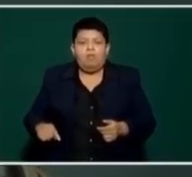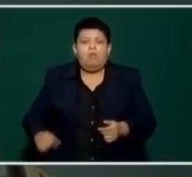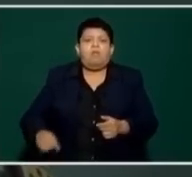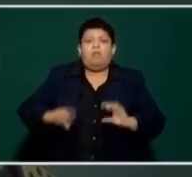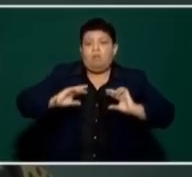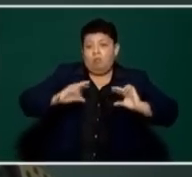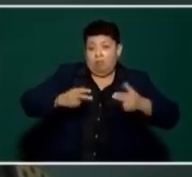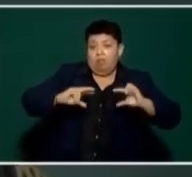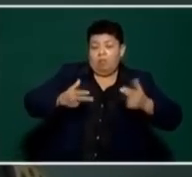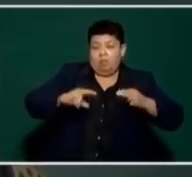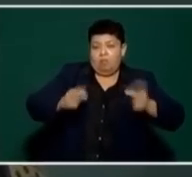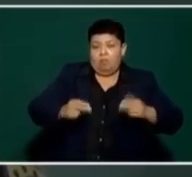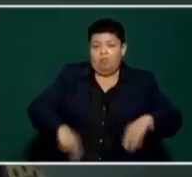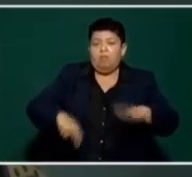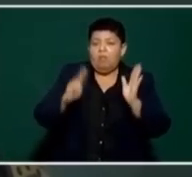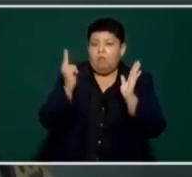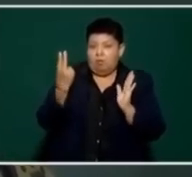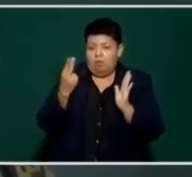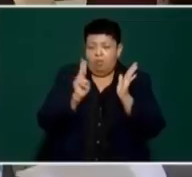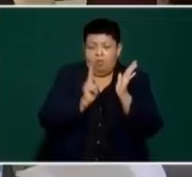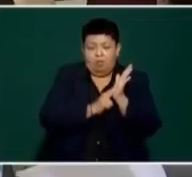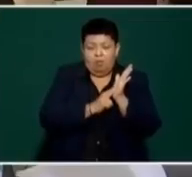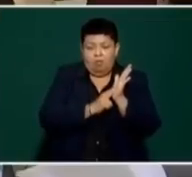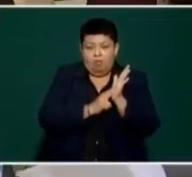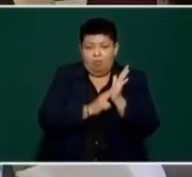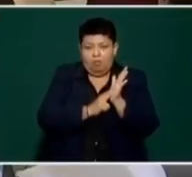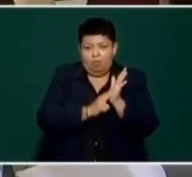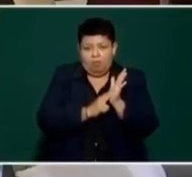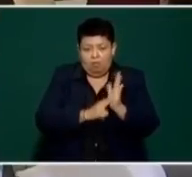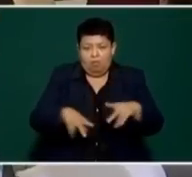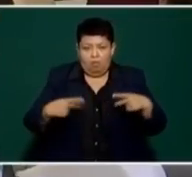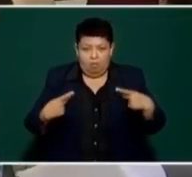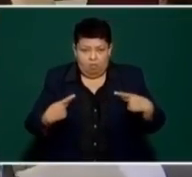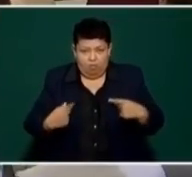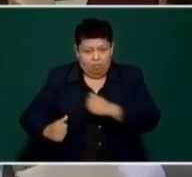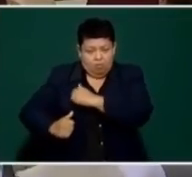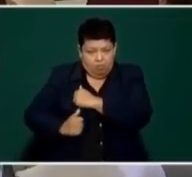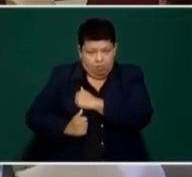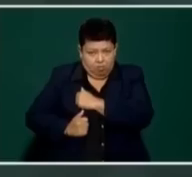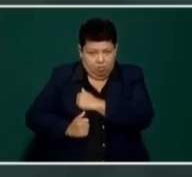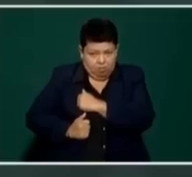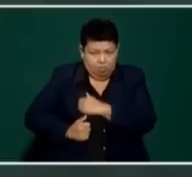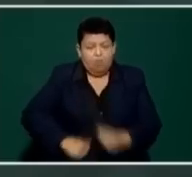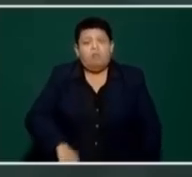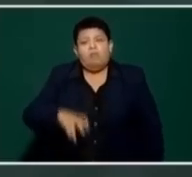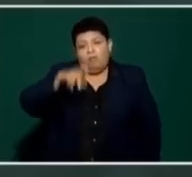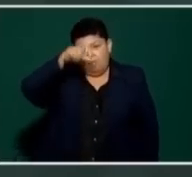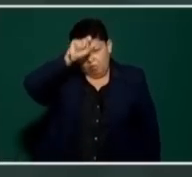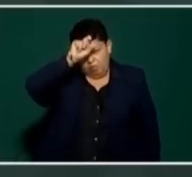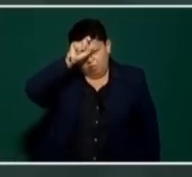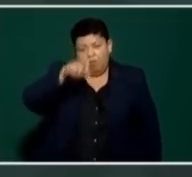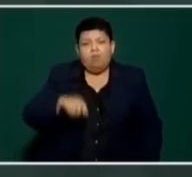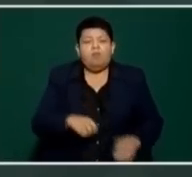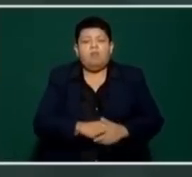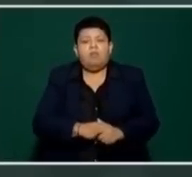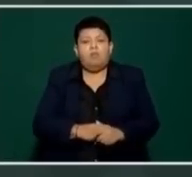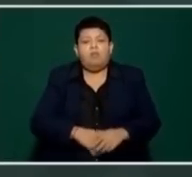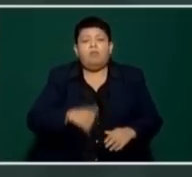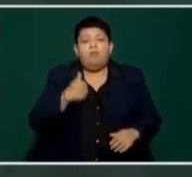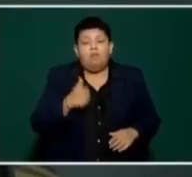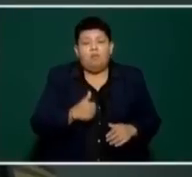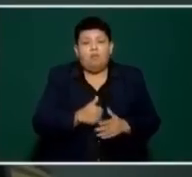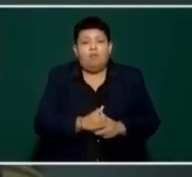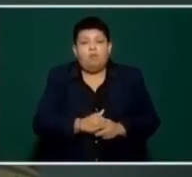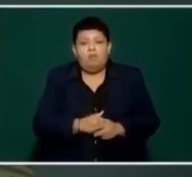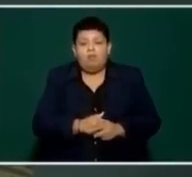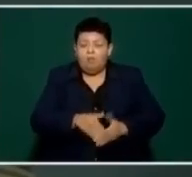Tapachula, tenemos 2,000 elementos de la Guardia Nacional, son los que están cubriendo toda la frontera. Y